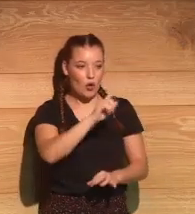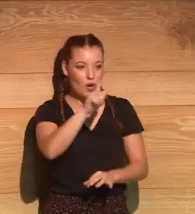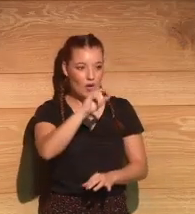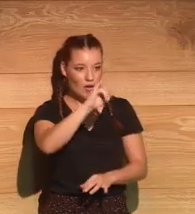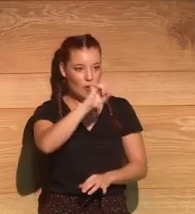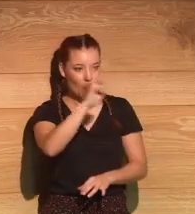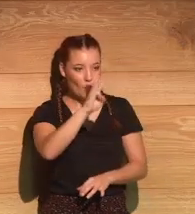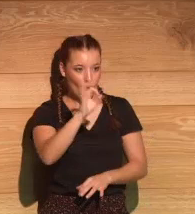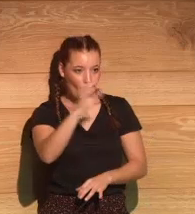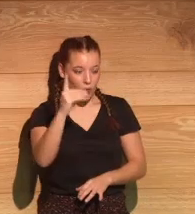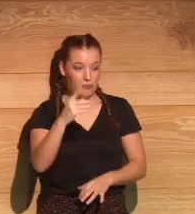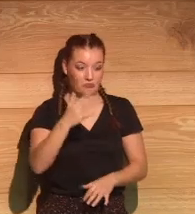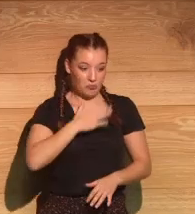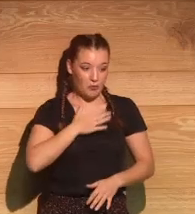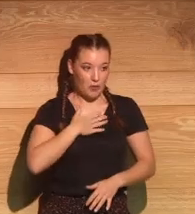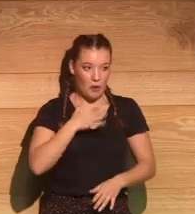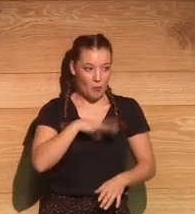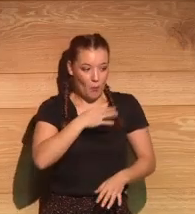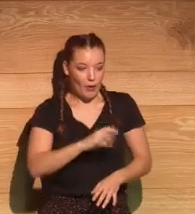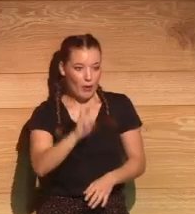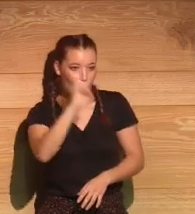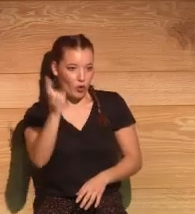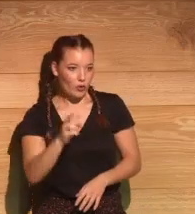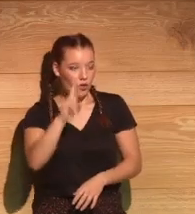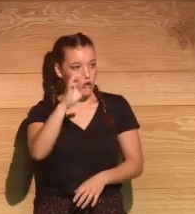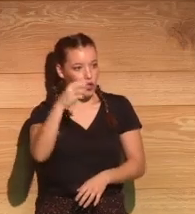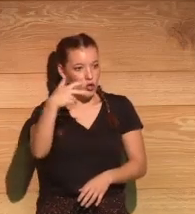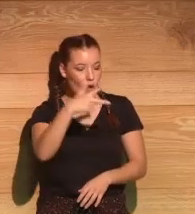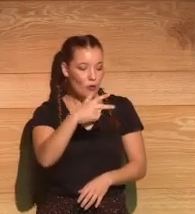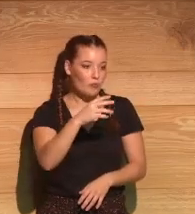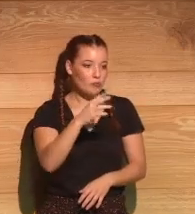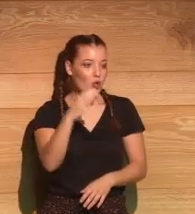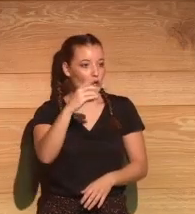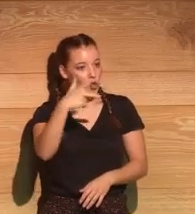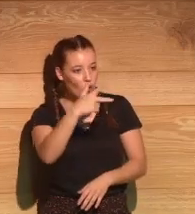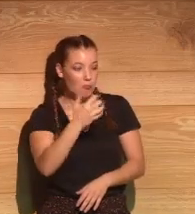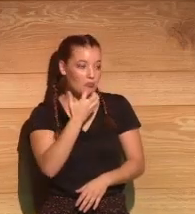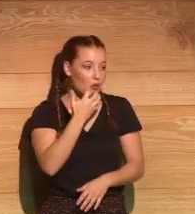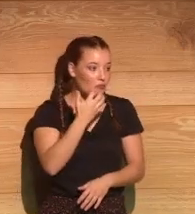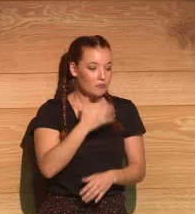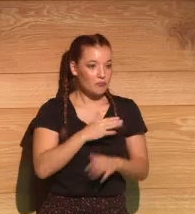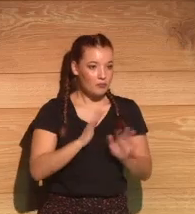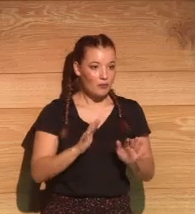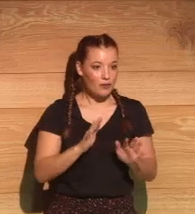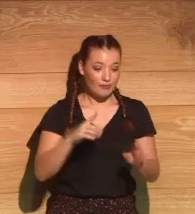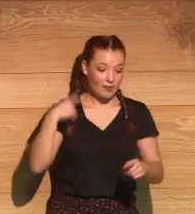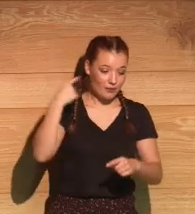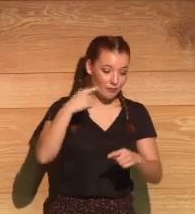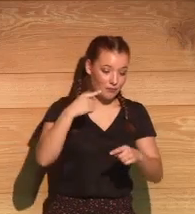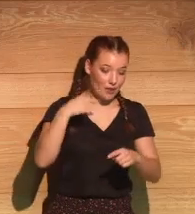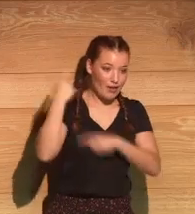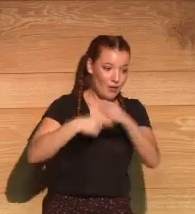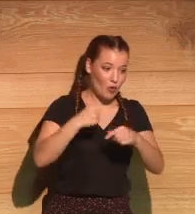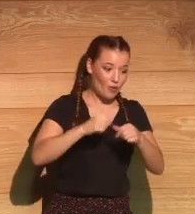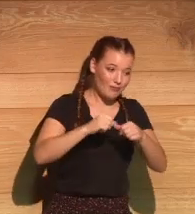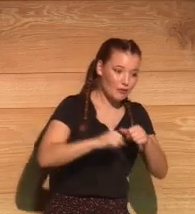mía pudo haber sido otra, quizás el rock. La siguiente, muy probablemente hay que tener en cuenta